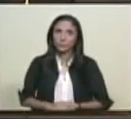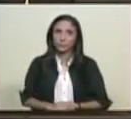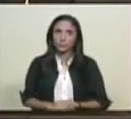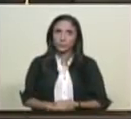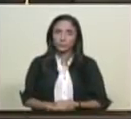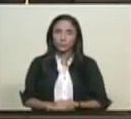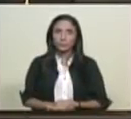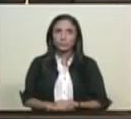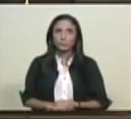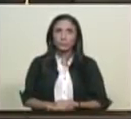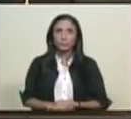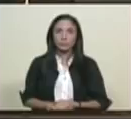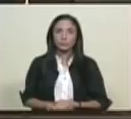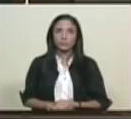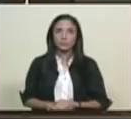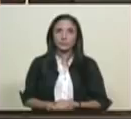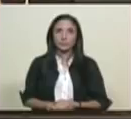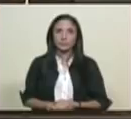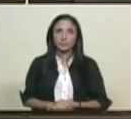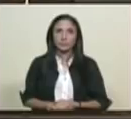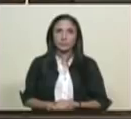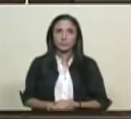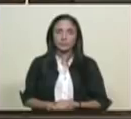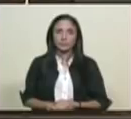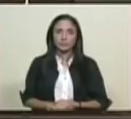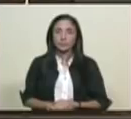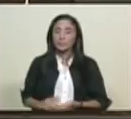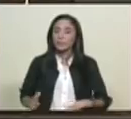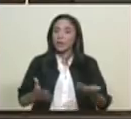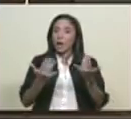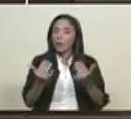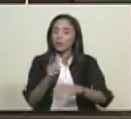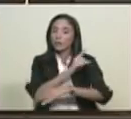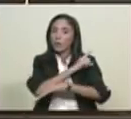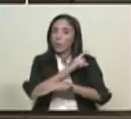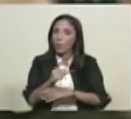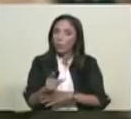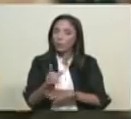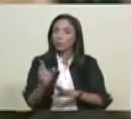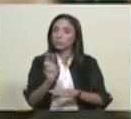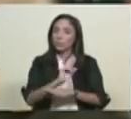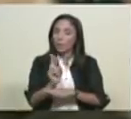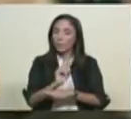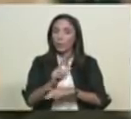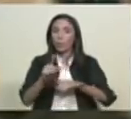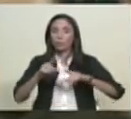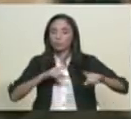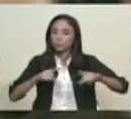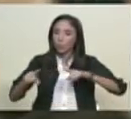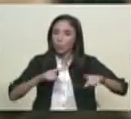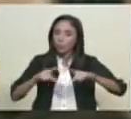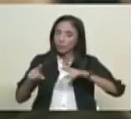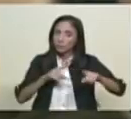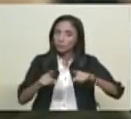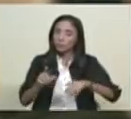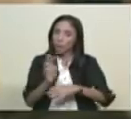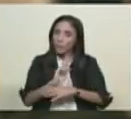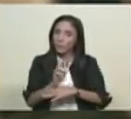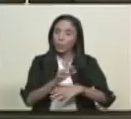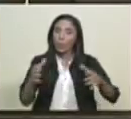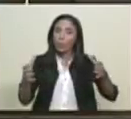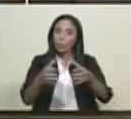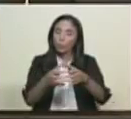de actividad. Nuestro general en jefe le ha dado la orden para que coordine con el gobierno colombiano